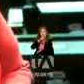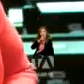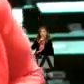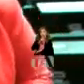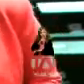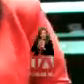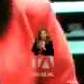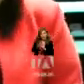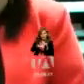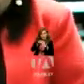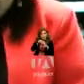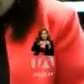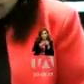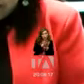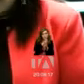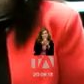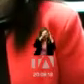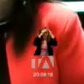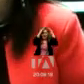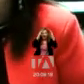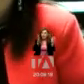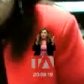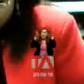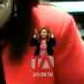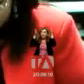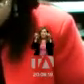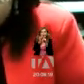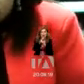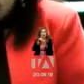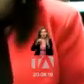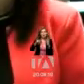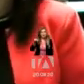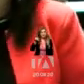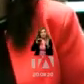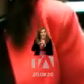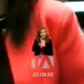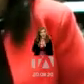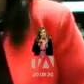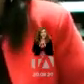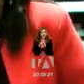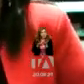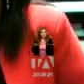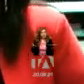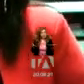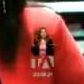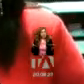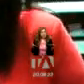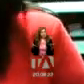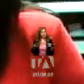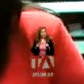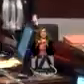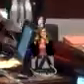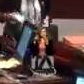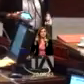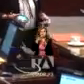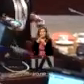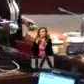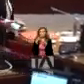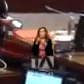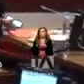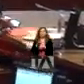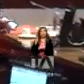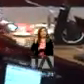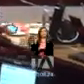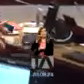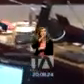inmuebles? ¿O están también en instituciones financieras del país en las llamadas offshore? Desde el